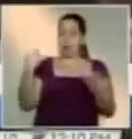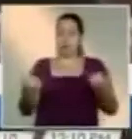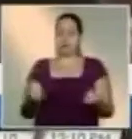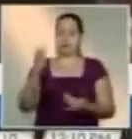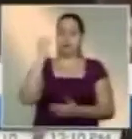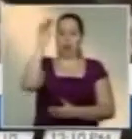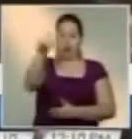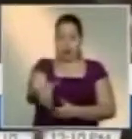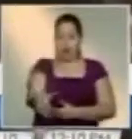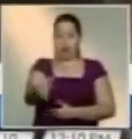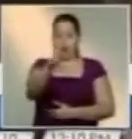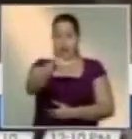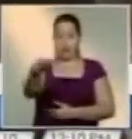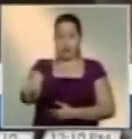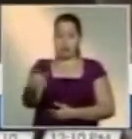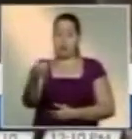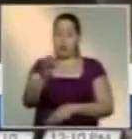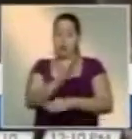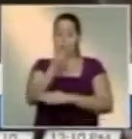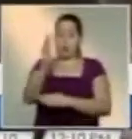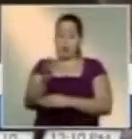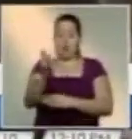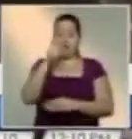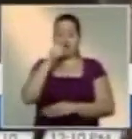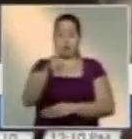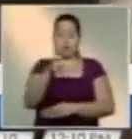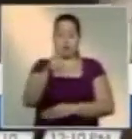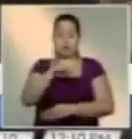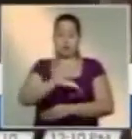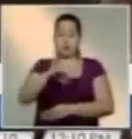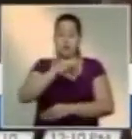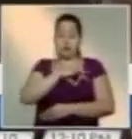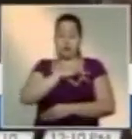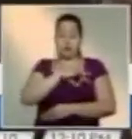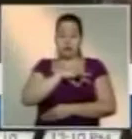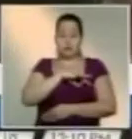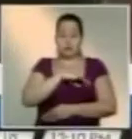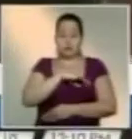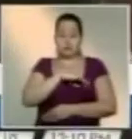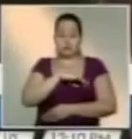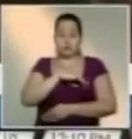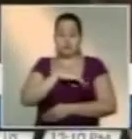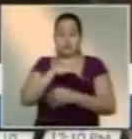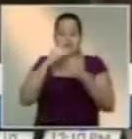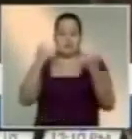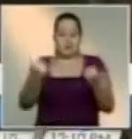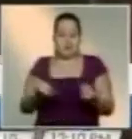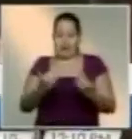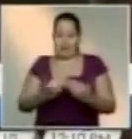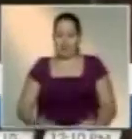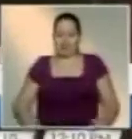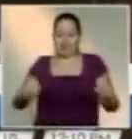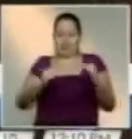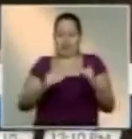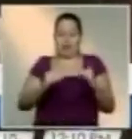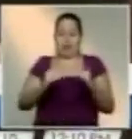Maracay, vecinos y gente de Protección Civil que está en este momento en el sitio, que ya pasó de la cota